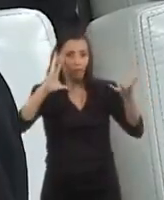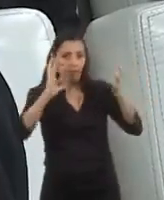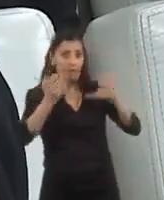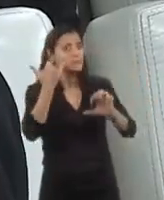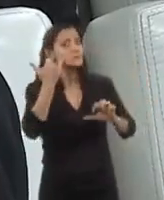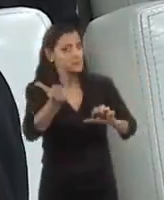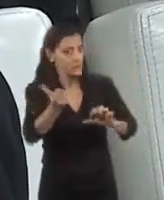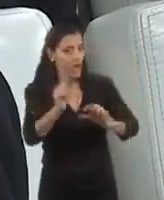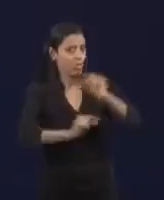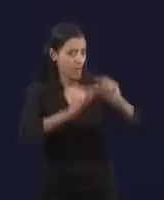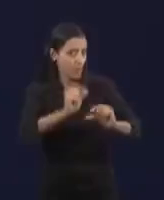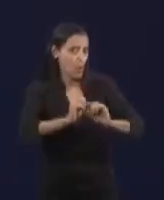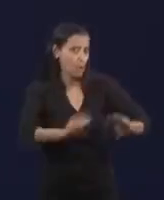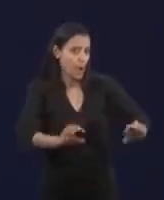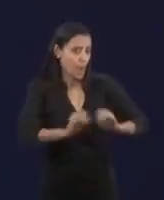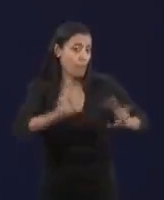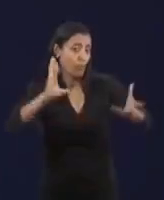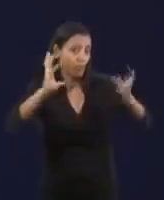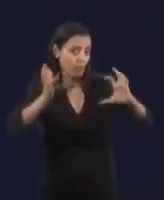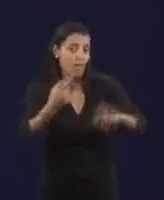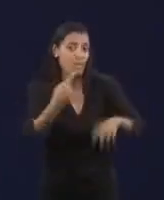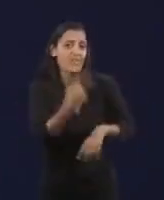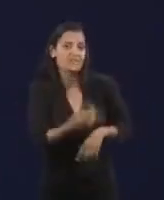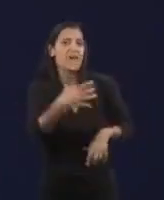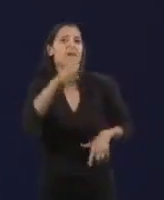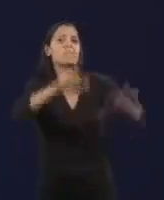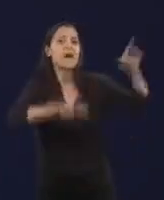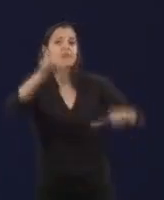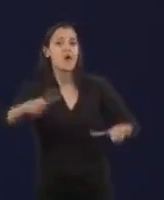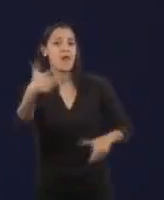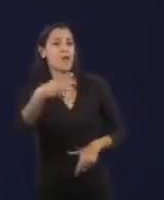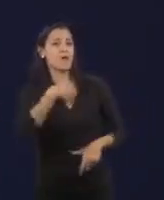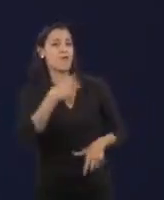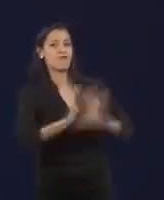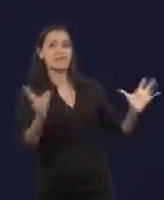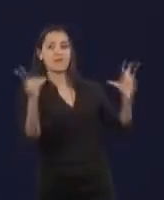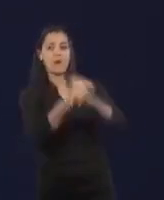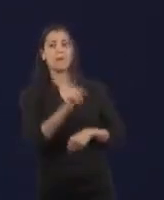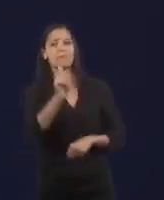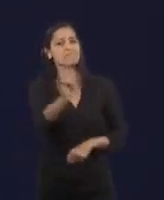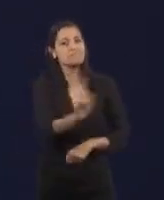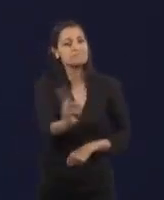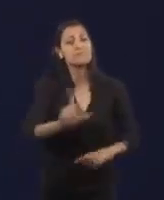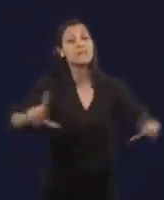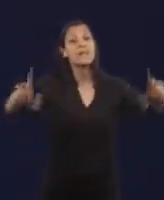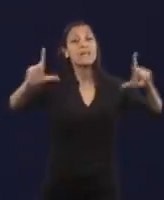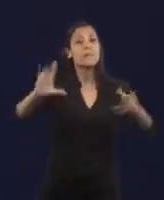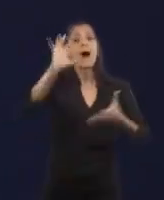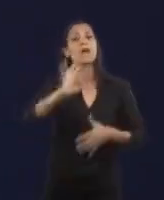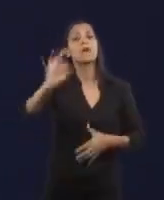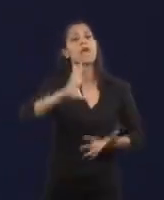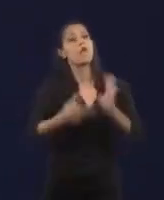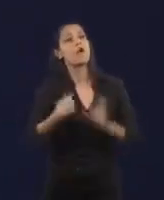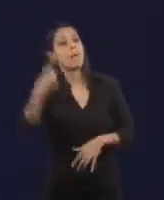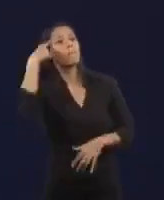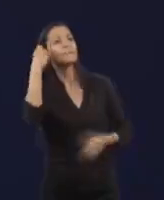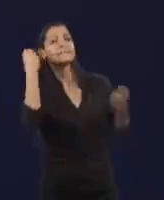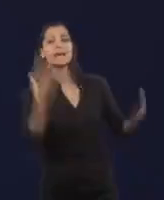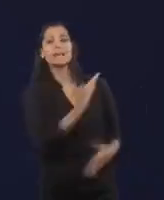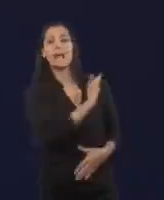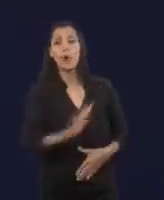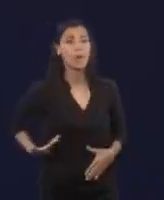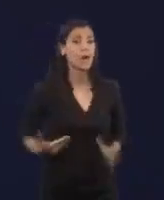algunos puntos en el último tiempo Bueno pero en tal caso la imagen de un gobierno se hace por las por lo que uno va haciendo por el